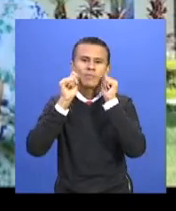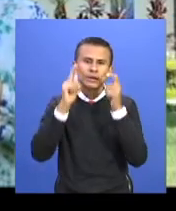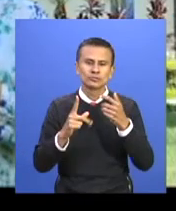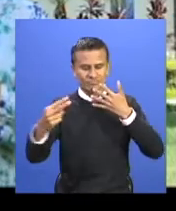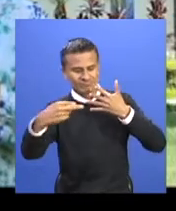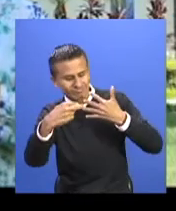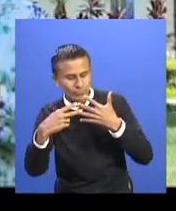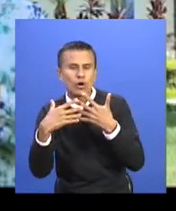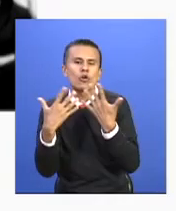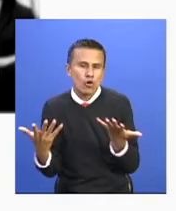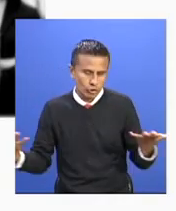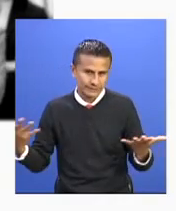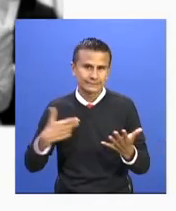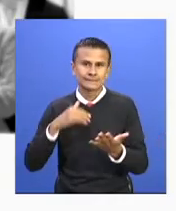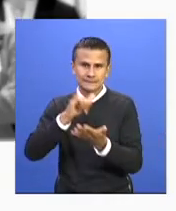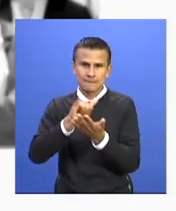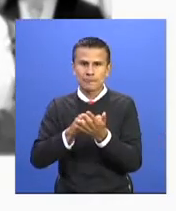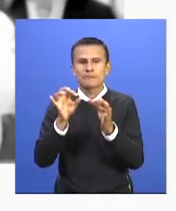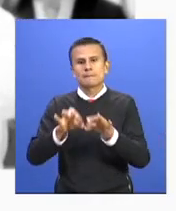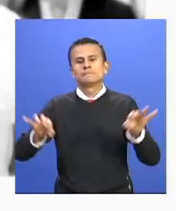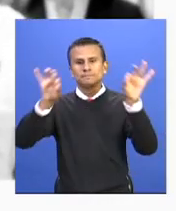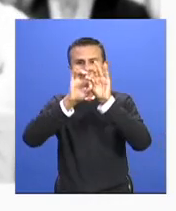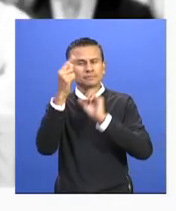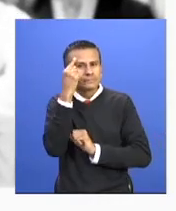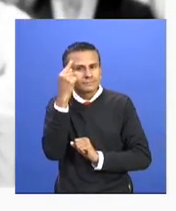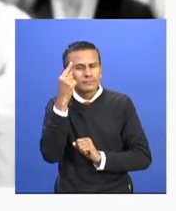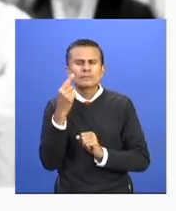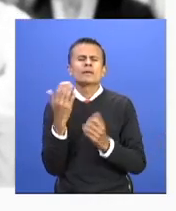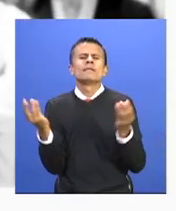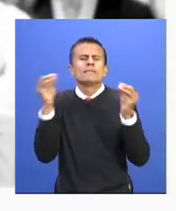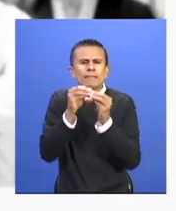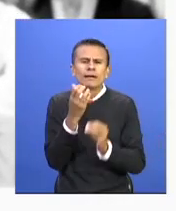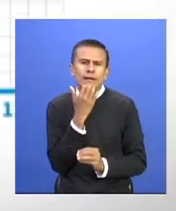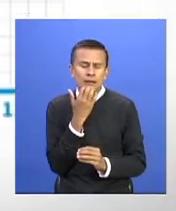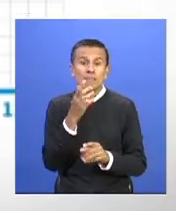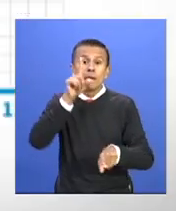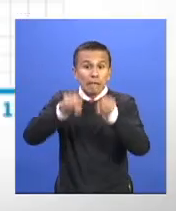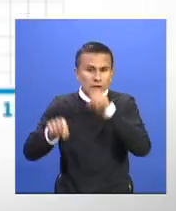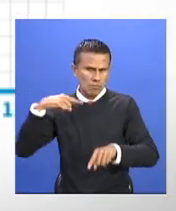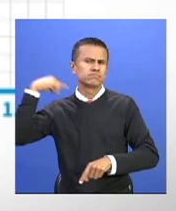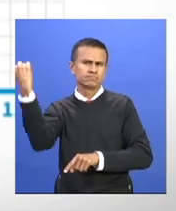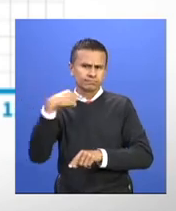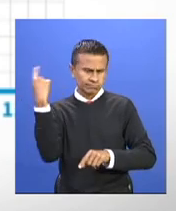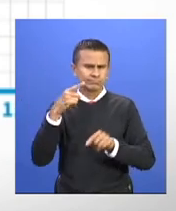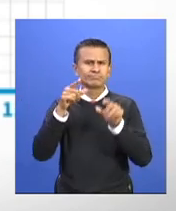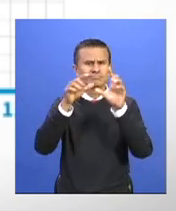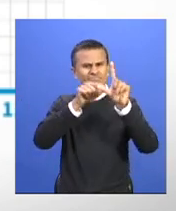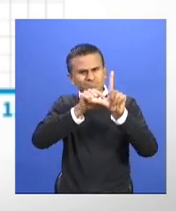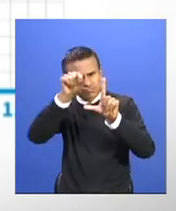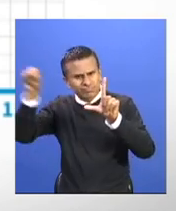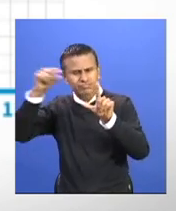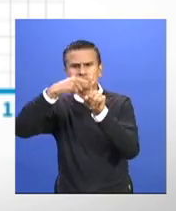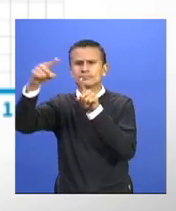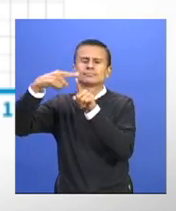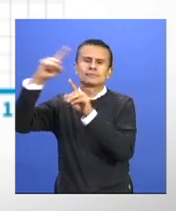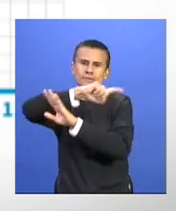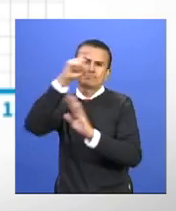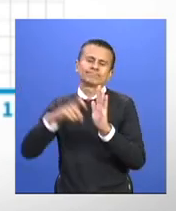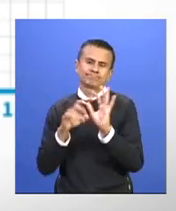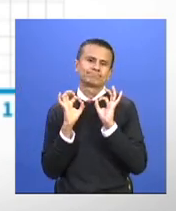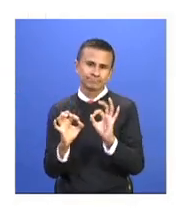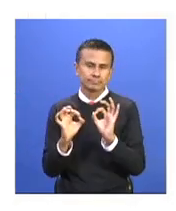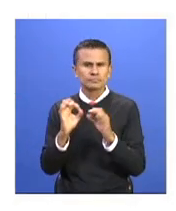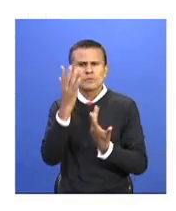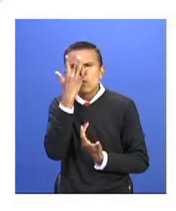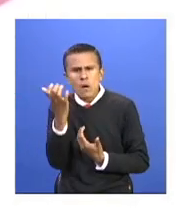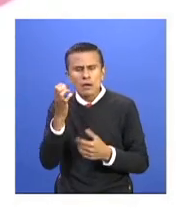diversos grupos de interés. La reputación, por ejemplo, hoy en día es uno de los activos más valorados en las empresas, debido a que se